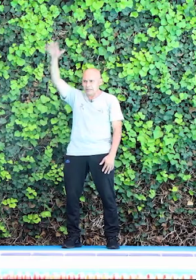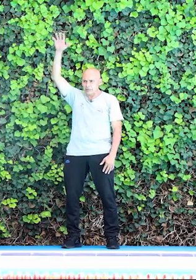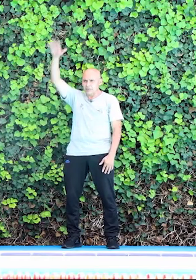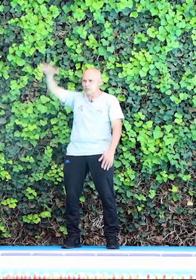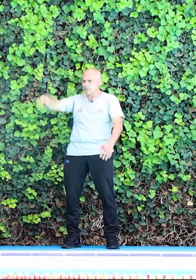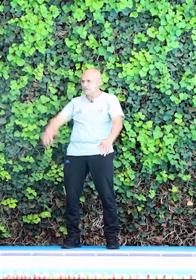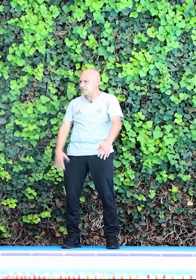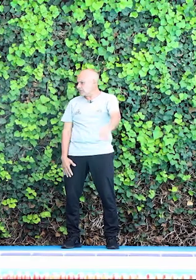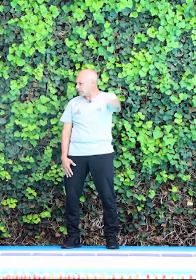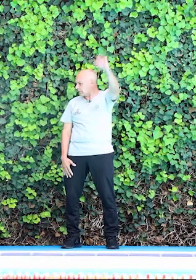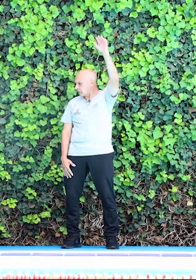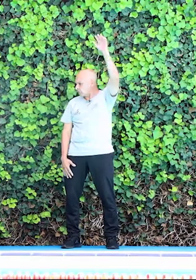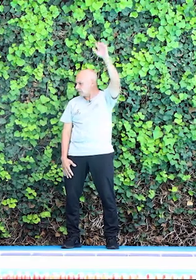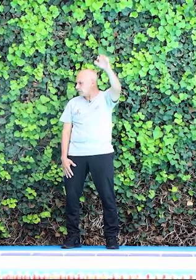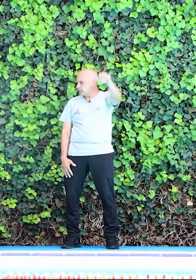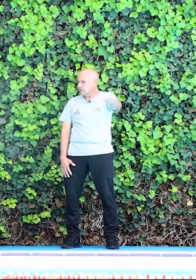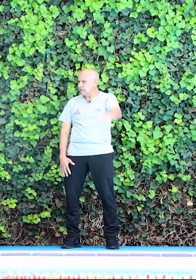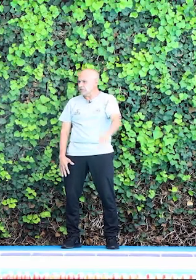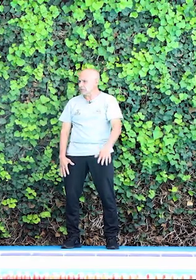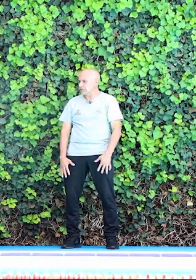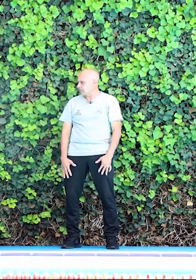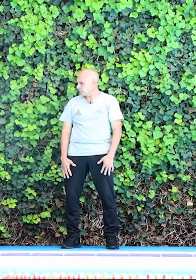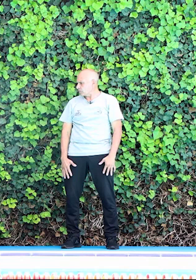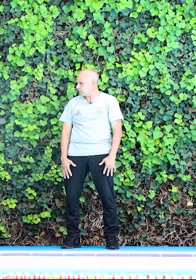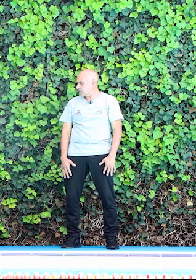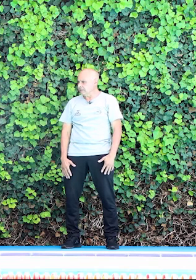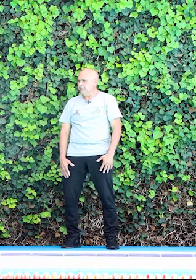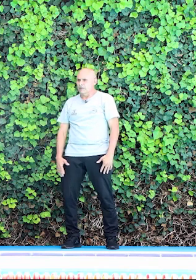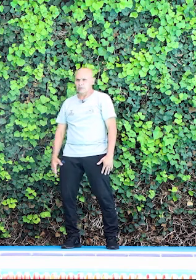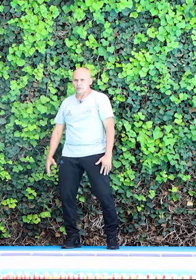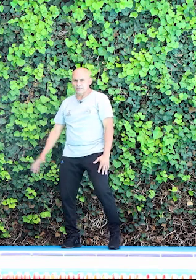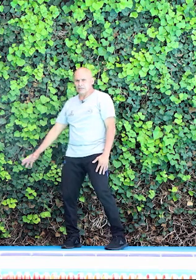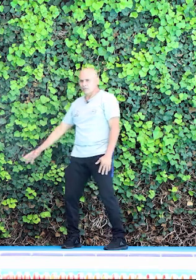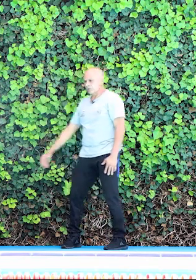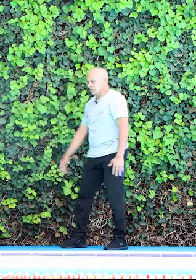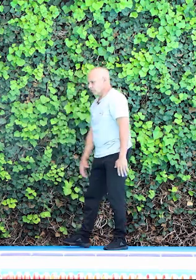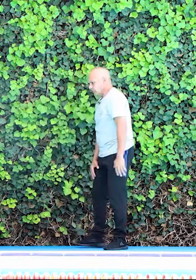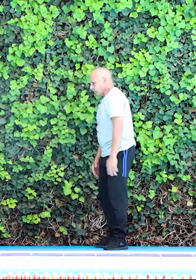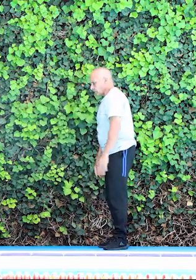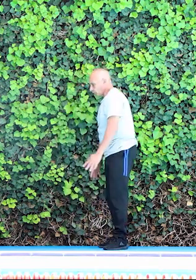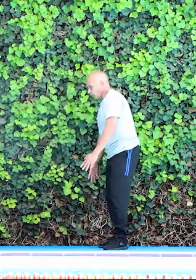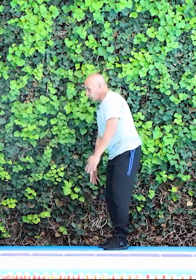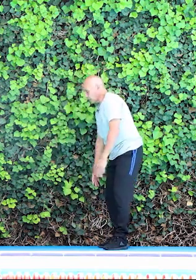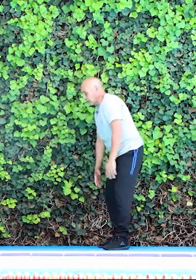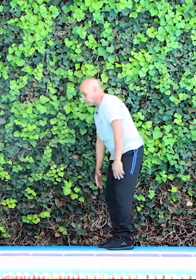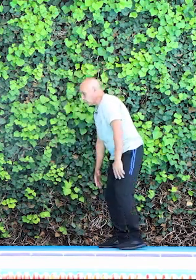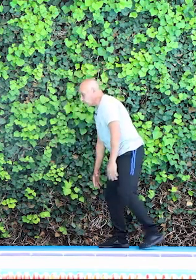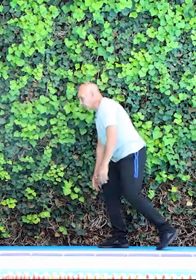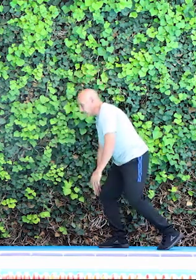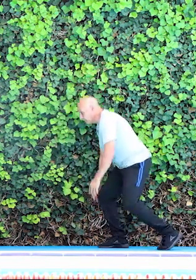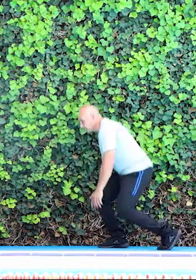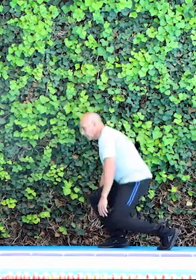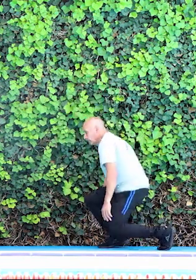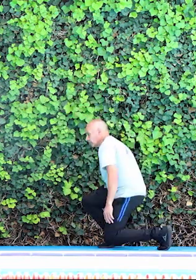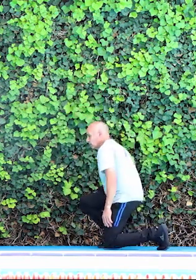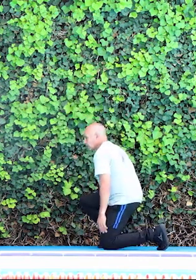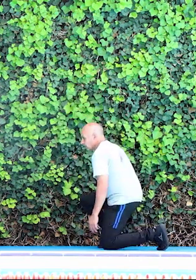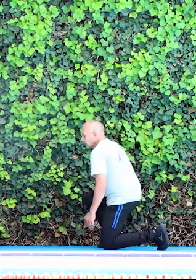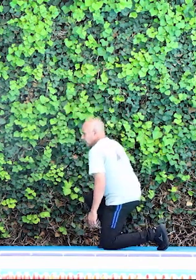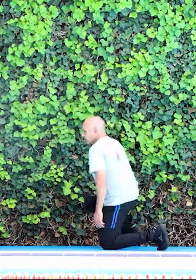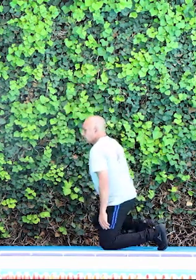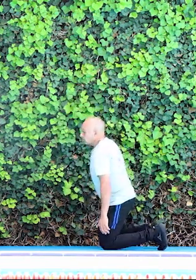nuestras manos alternando, 10 veces cada una. Y descansamos, ¿ok? Vamos a hacer la demostración. Nos ponemos en 6 puntos.